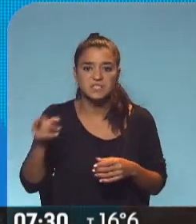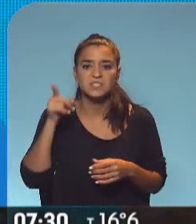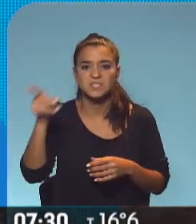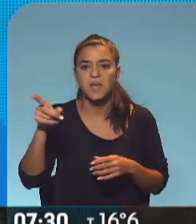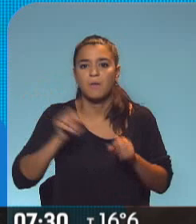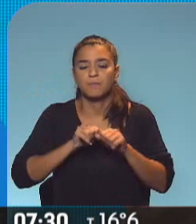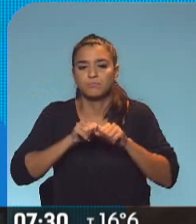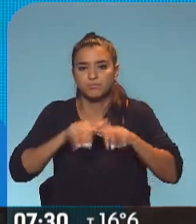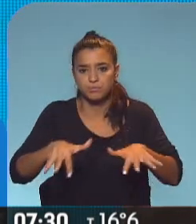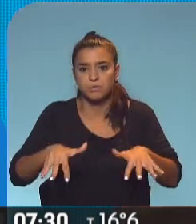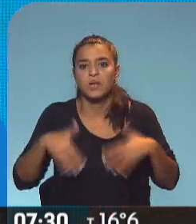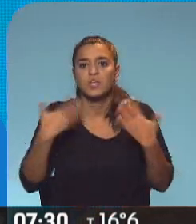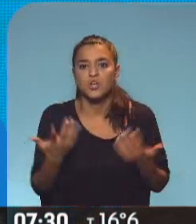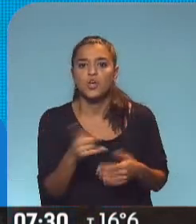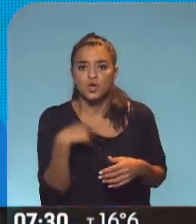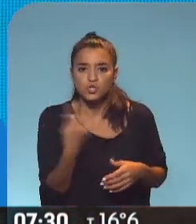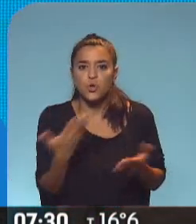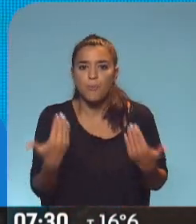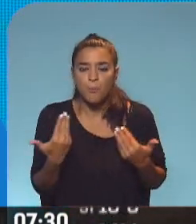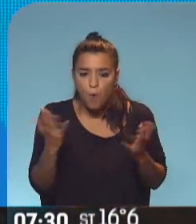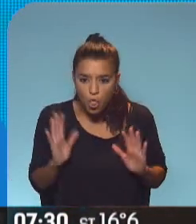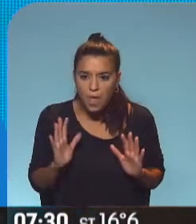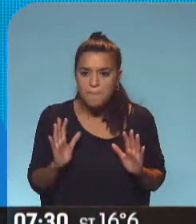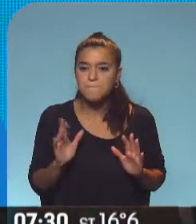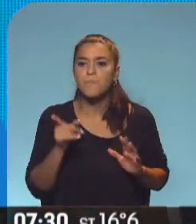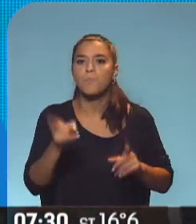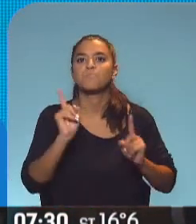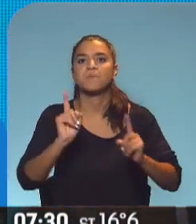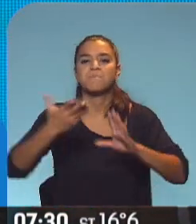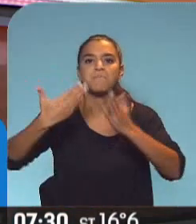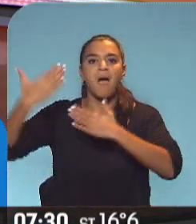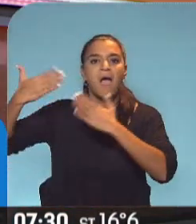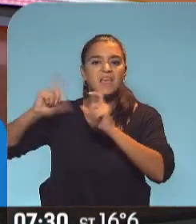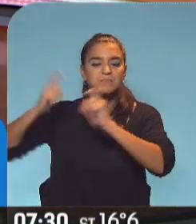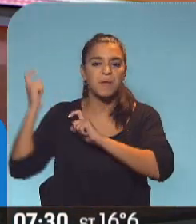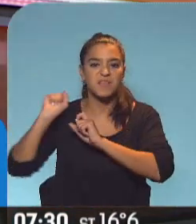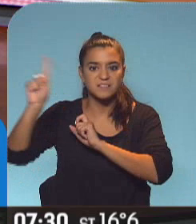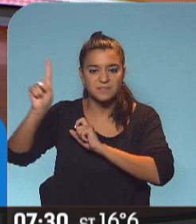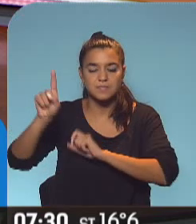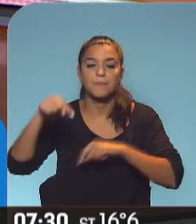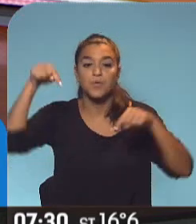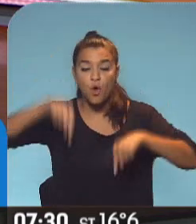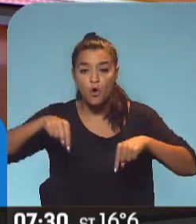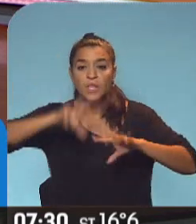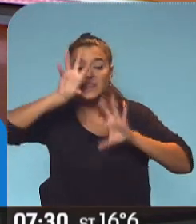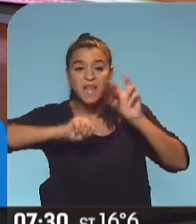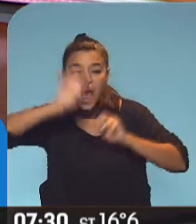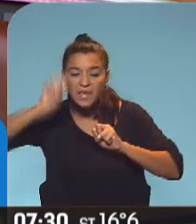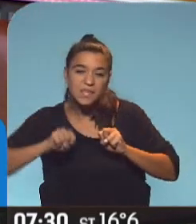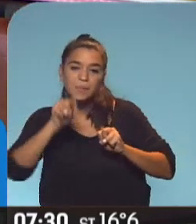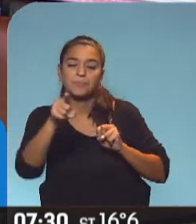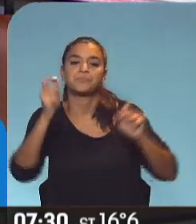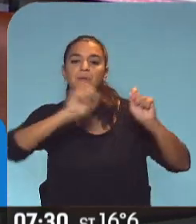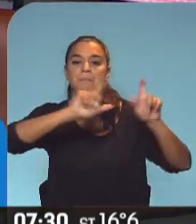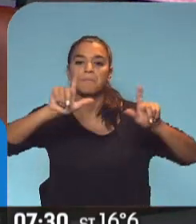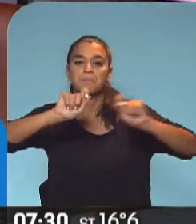esta pandemia, y nosotros podemos tomar de esa experiencia lo mejor. Entonces, hoy trajimos estas placas,